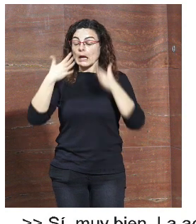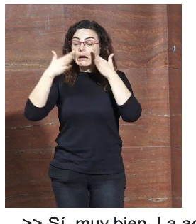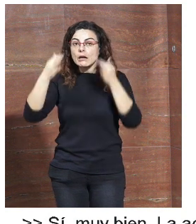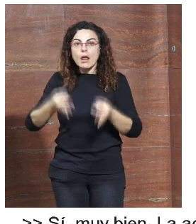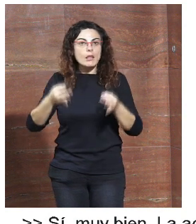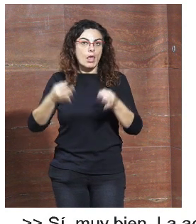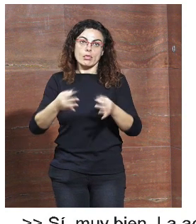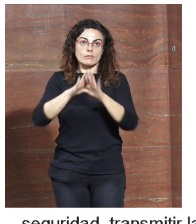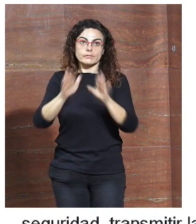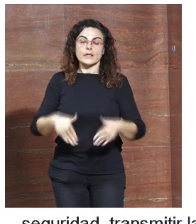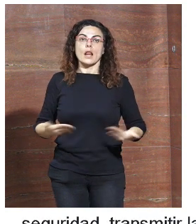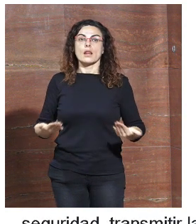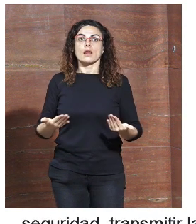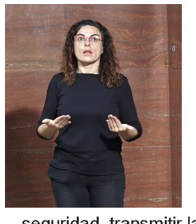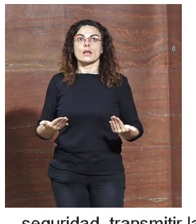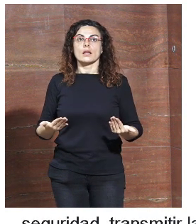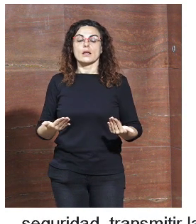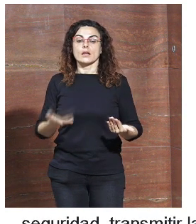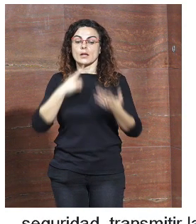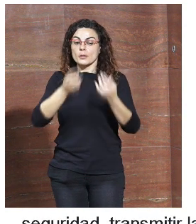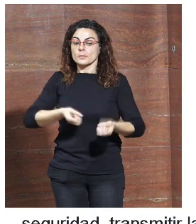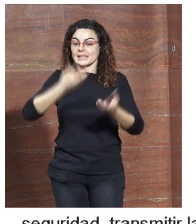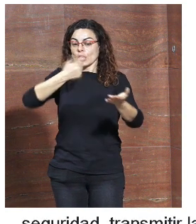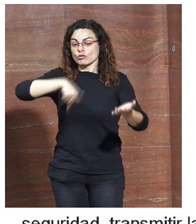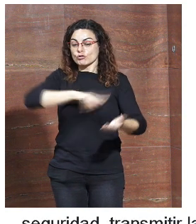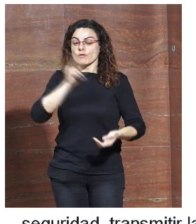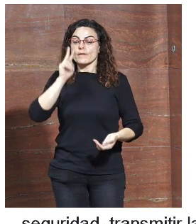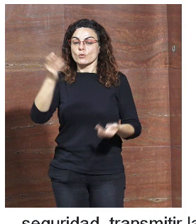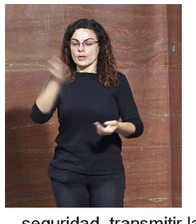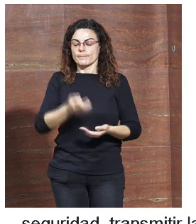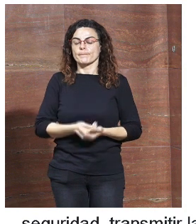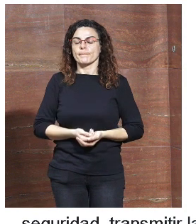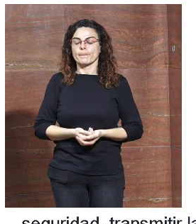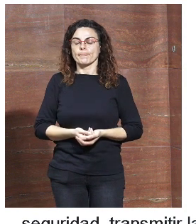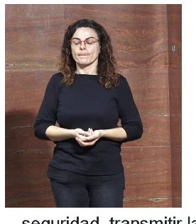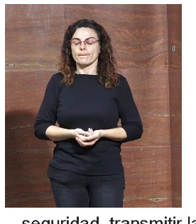gran medida en el paisaje urbano lo que vemos es que la